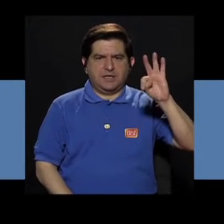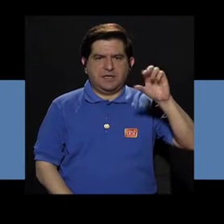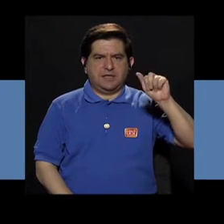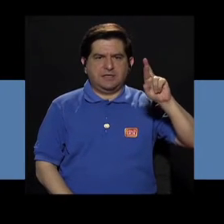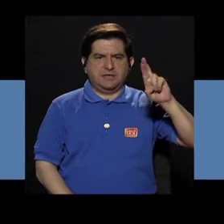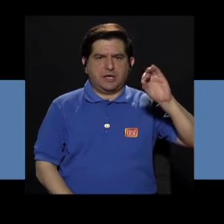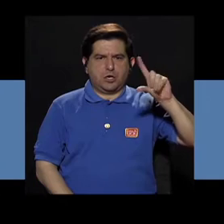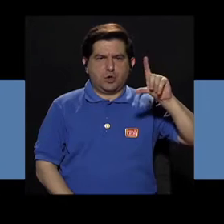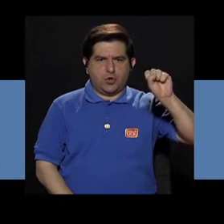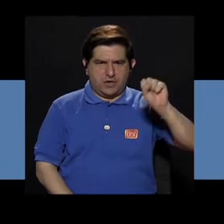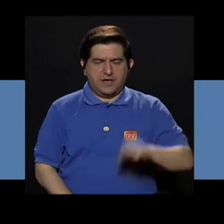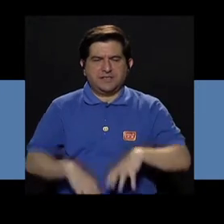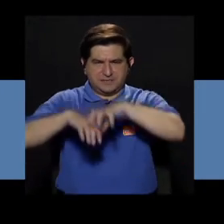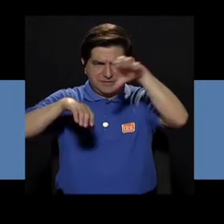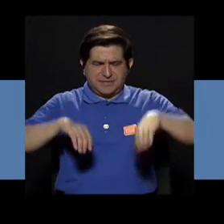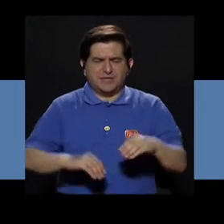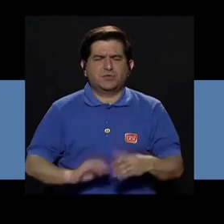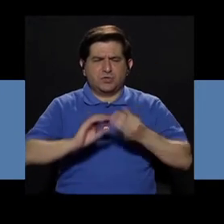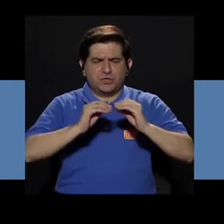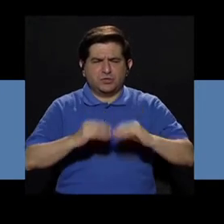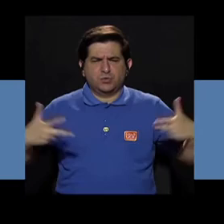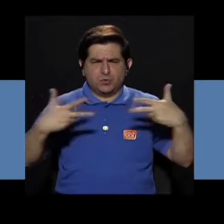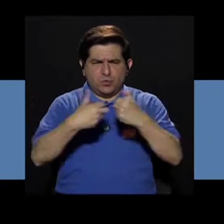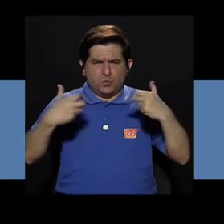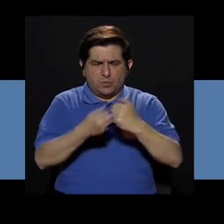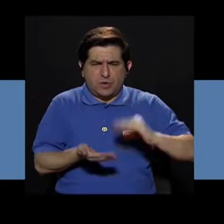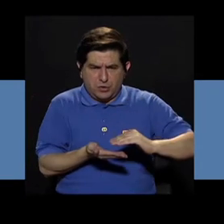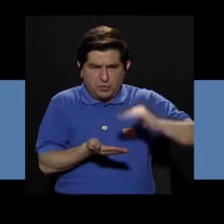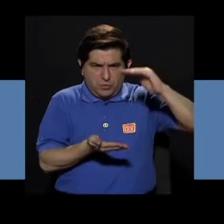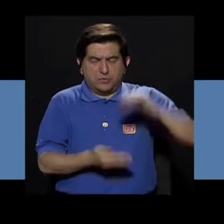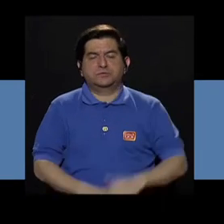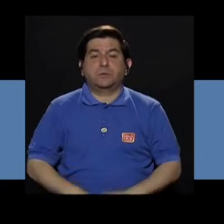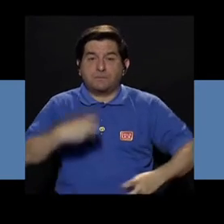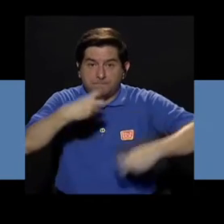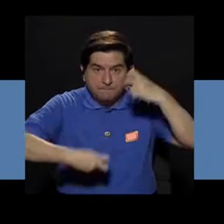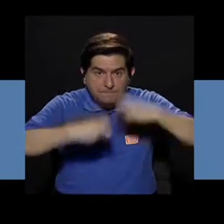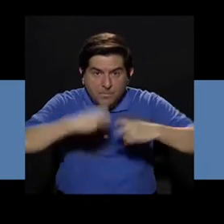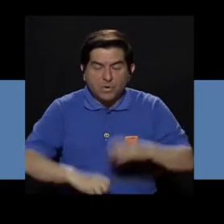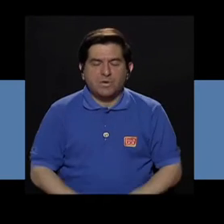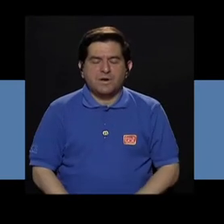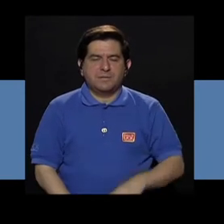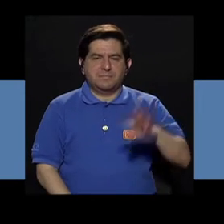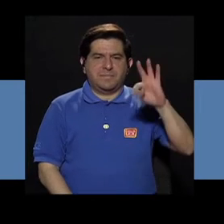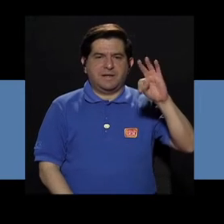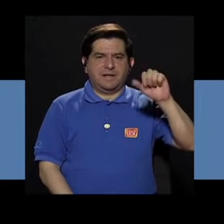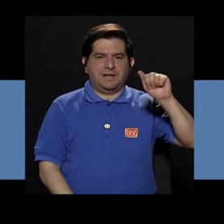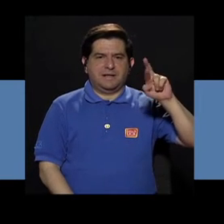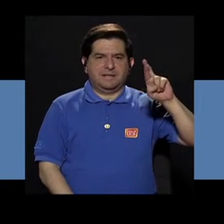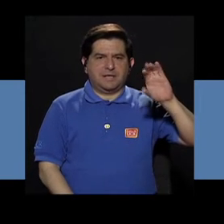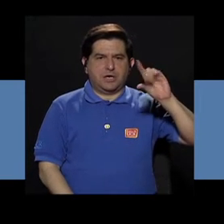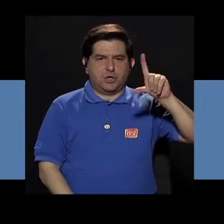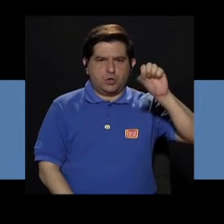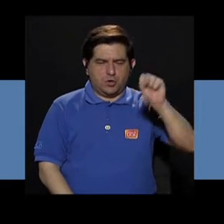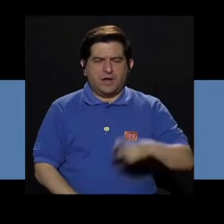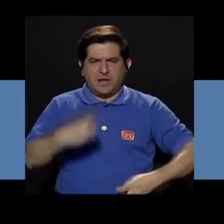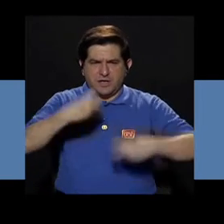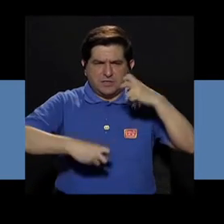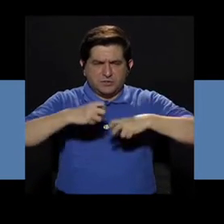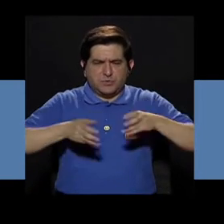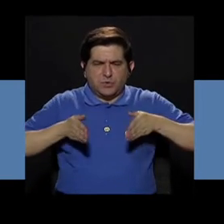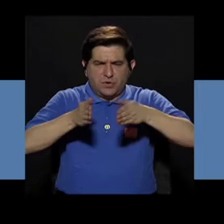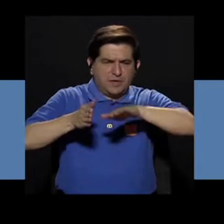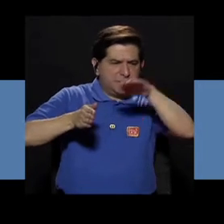se presentaron más choques, los cantones con más choques. Parte de los problemas es que en Tárcoles hay problemas con